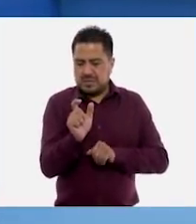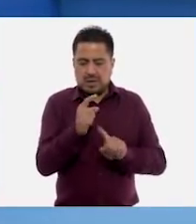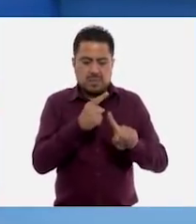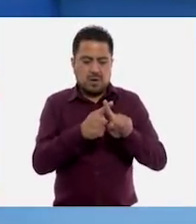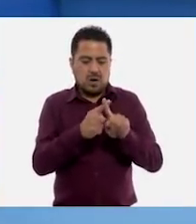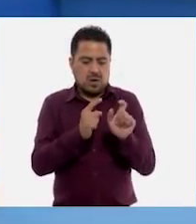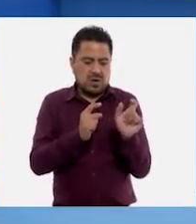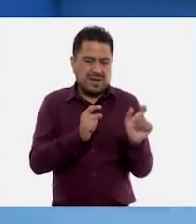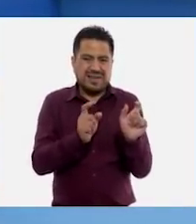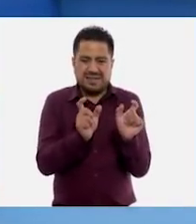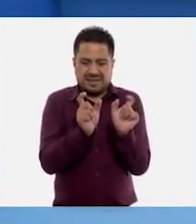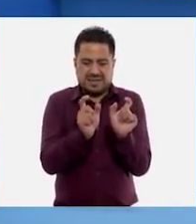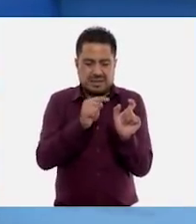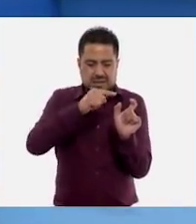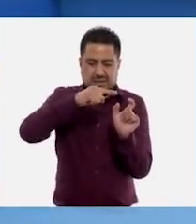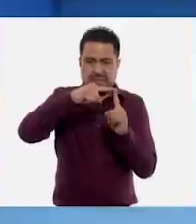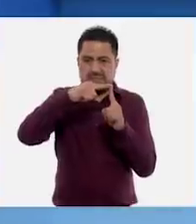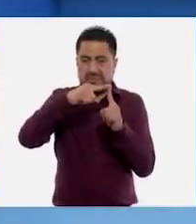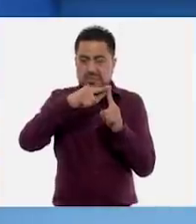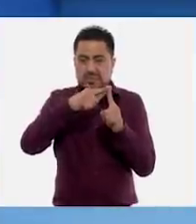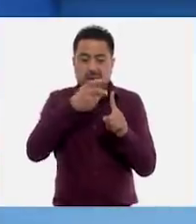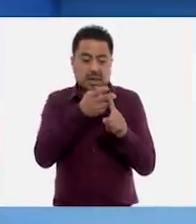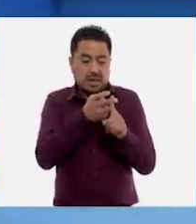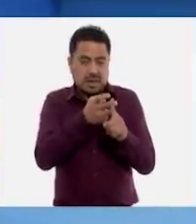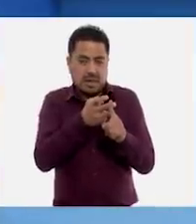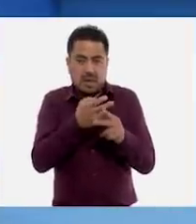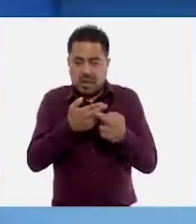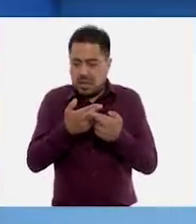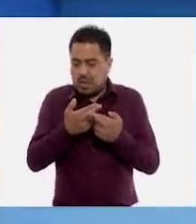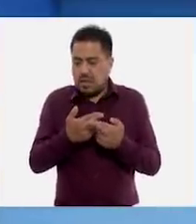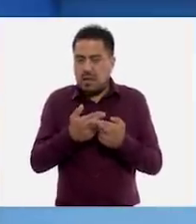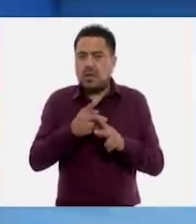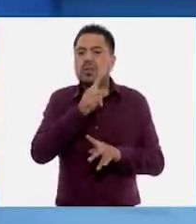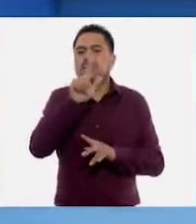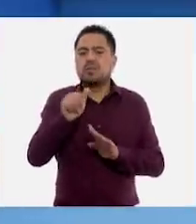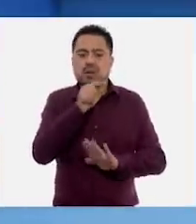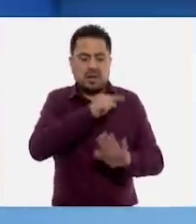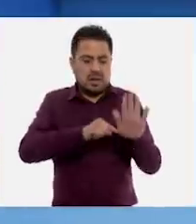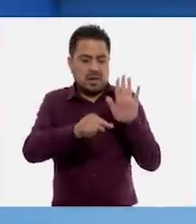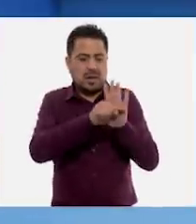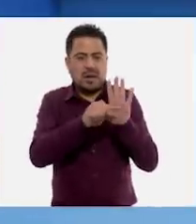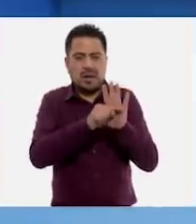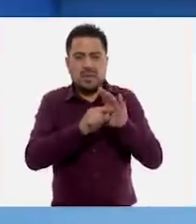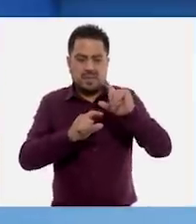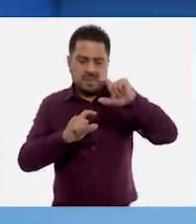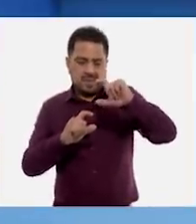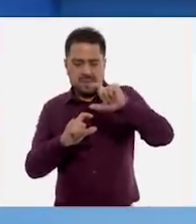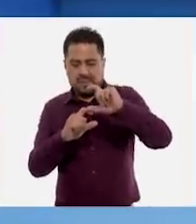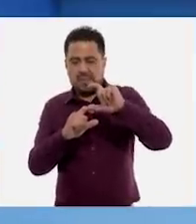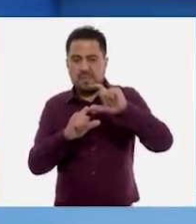el divisor y ese producto se le resta al dividendo.